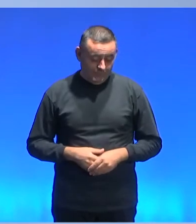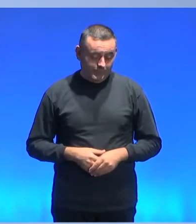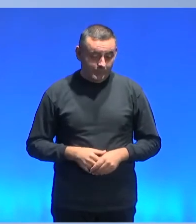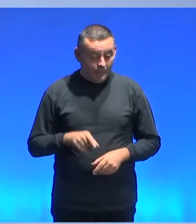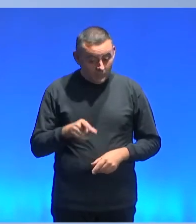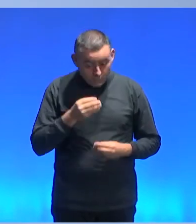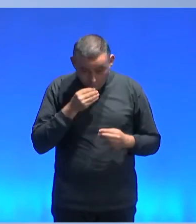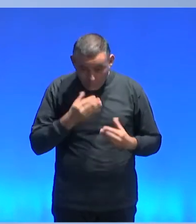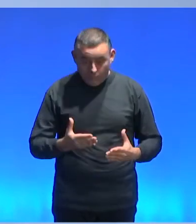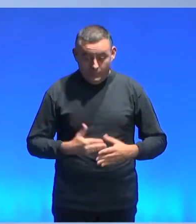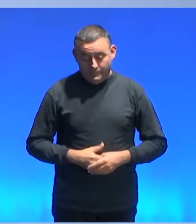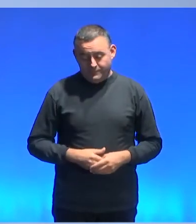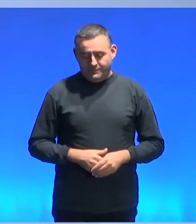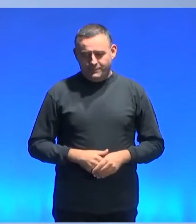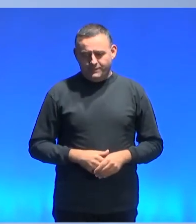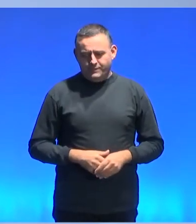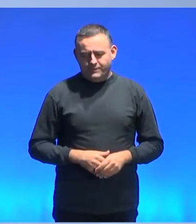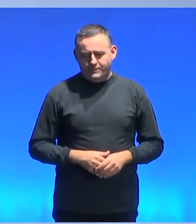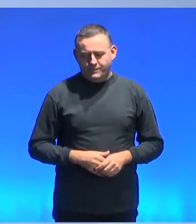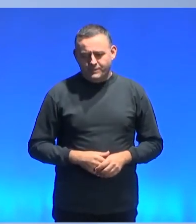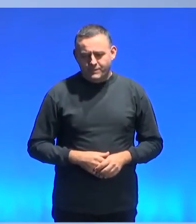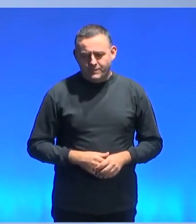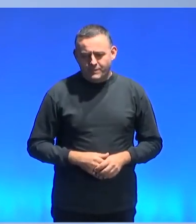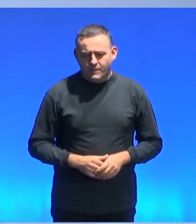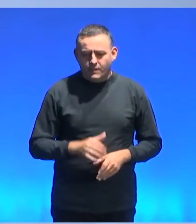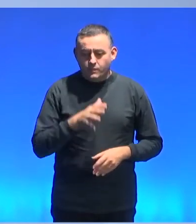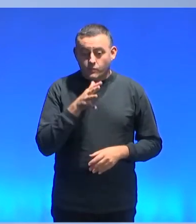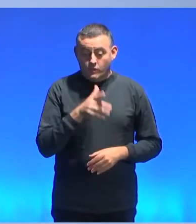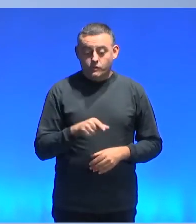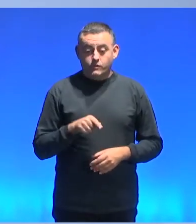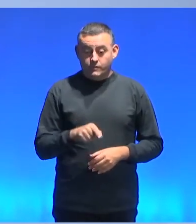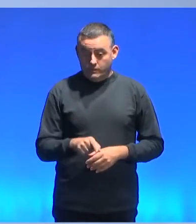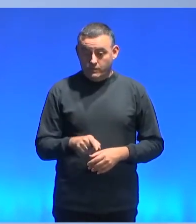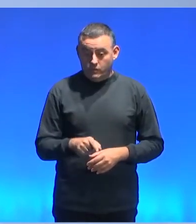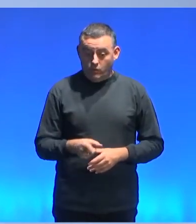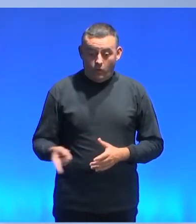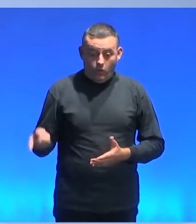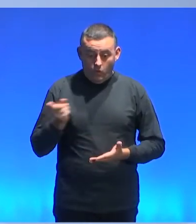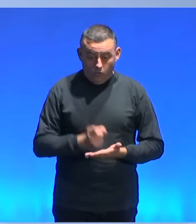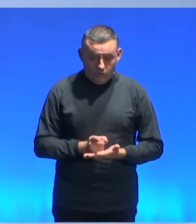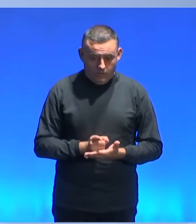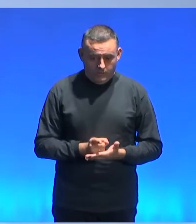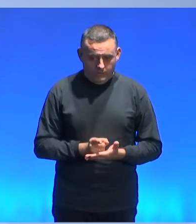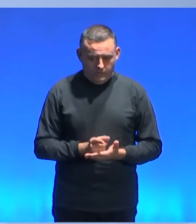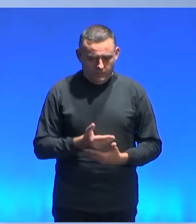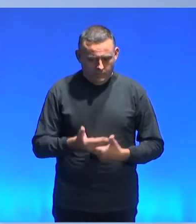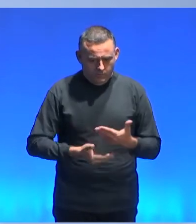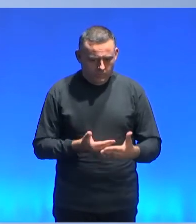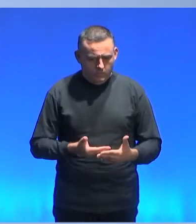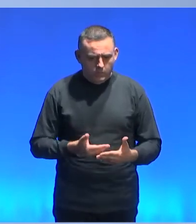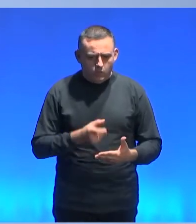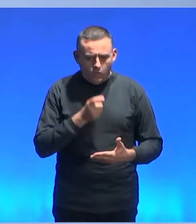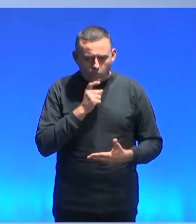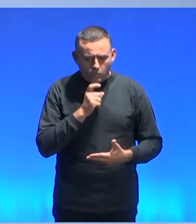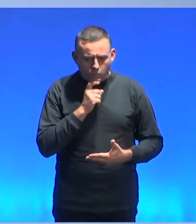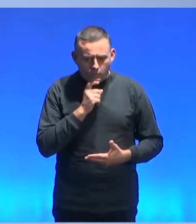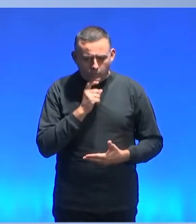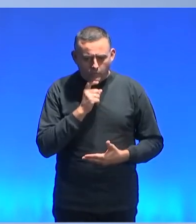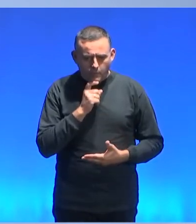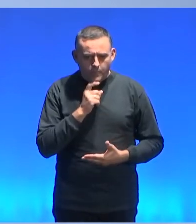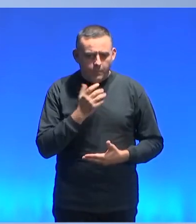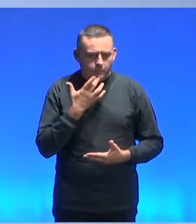Para poder retomar este ritmo, nosotros propusimos la experiencia de ir a la escuela